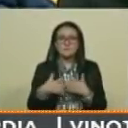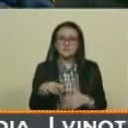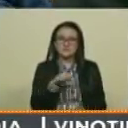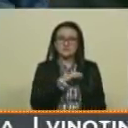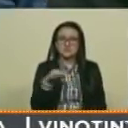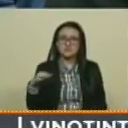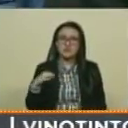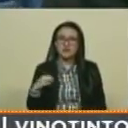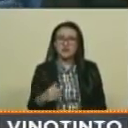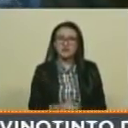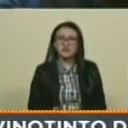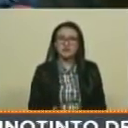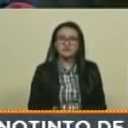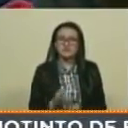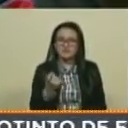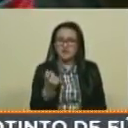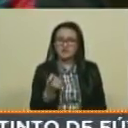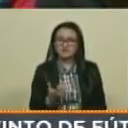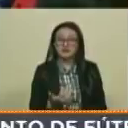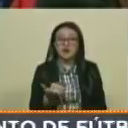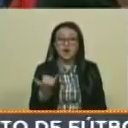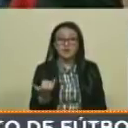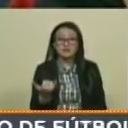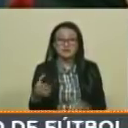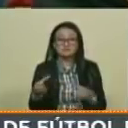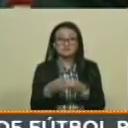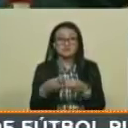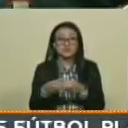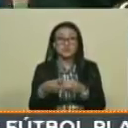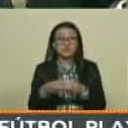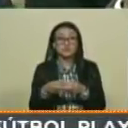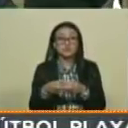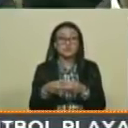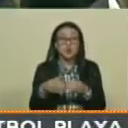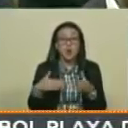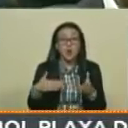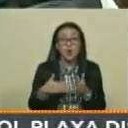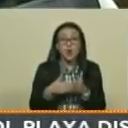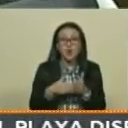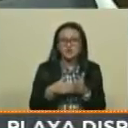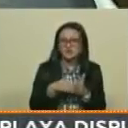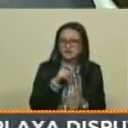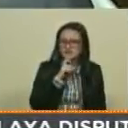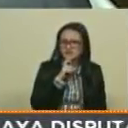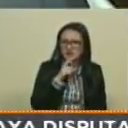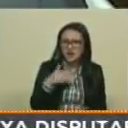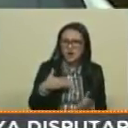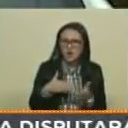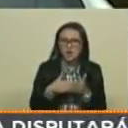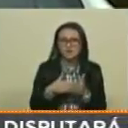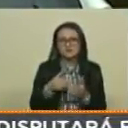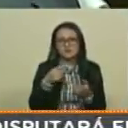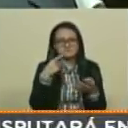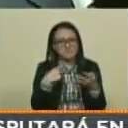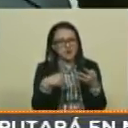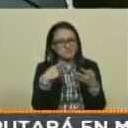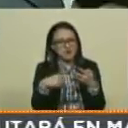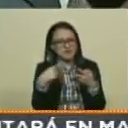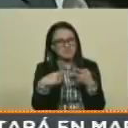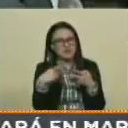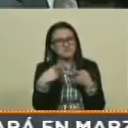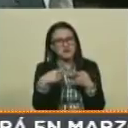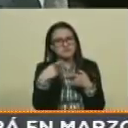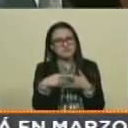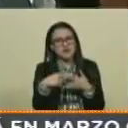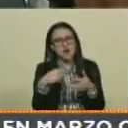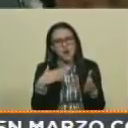aquí están en comandita, actuando en contra de quién, en contra de Pedro, de María, de Juan, en